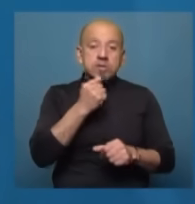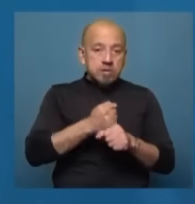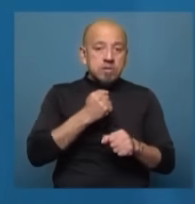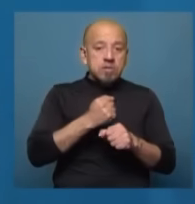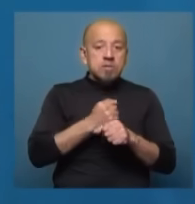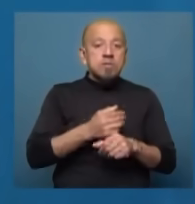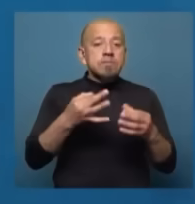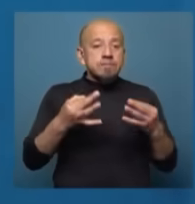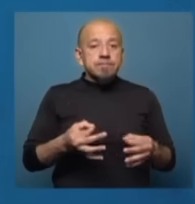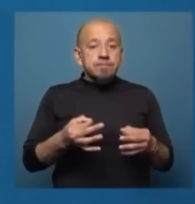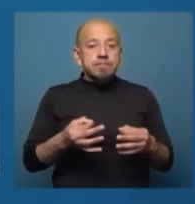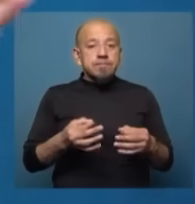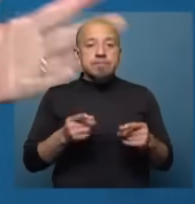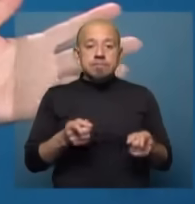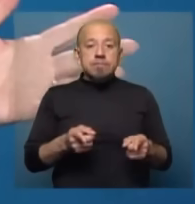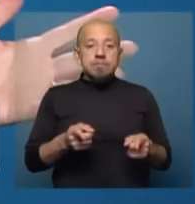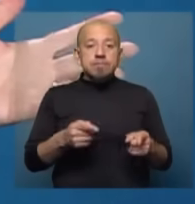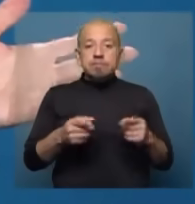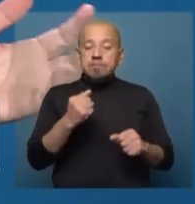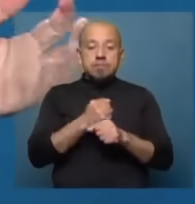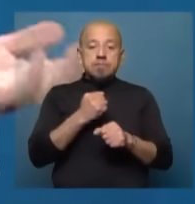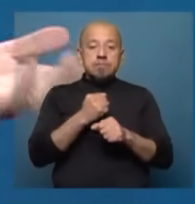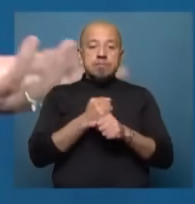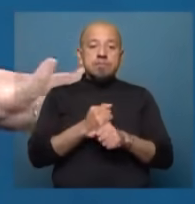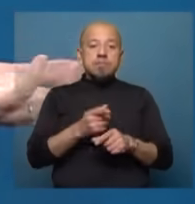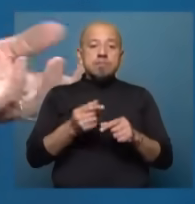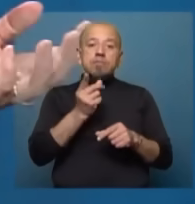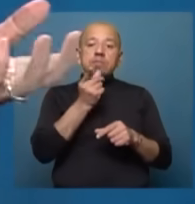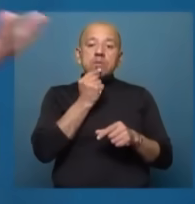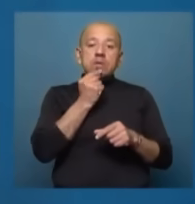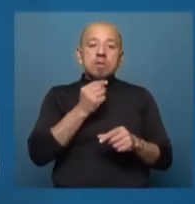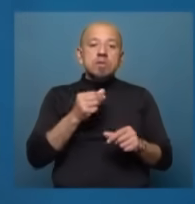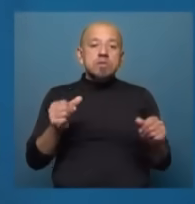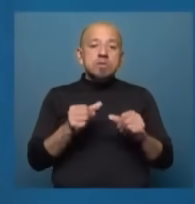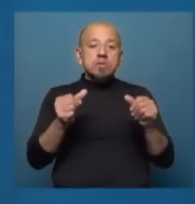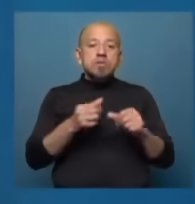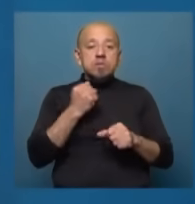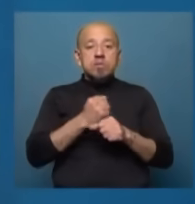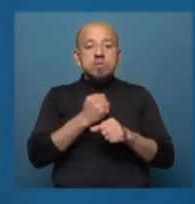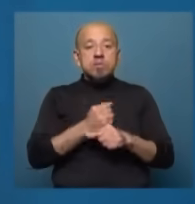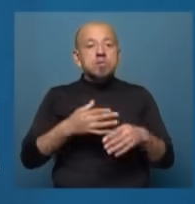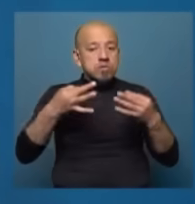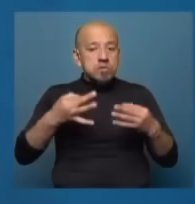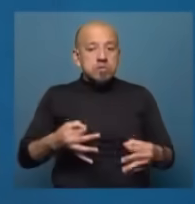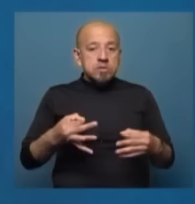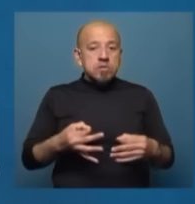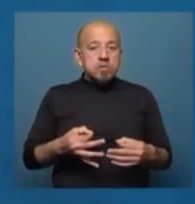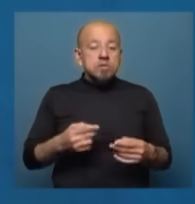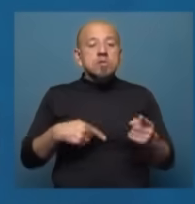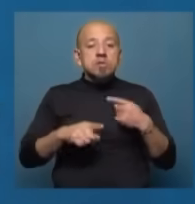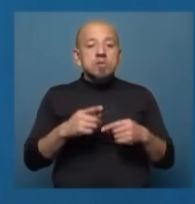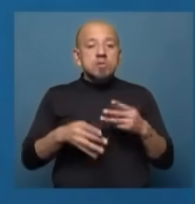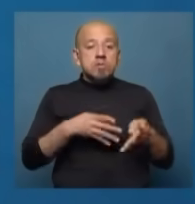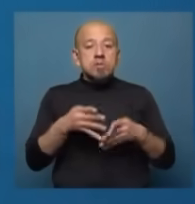porque guione y su equipo están trabajando con policías que hicieron un trabajo honesto y permitieron también que